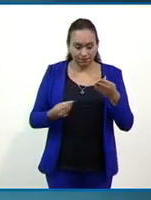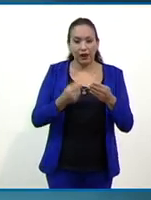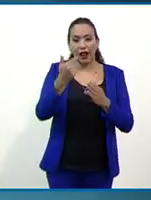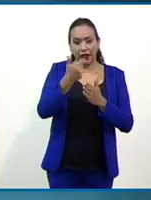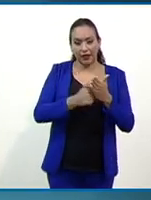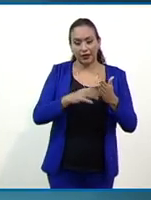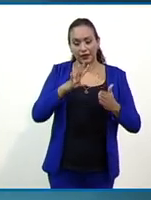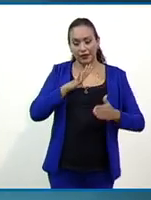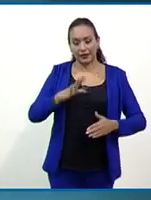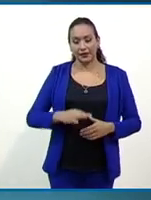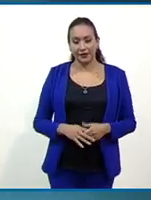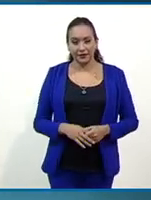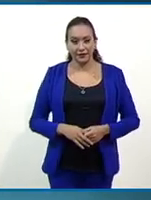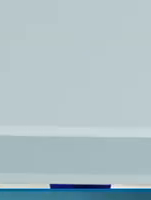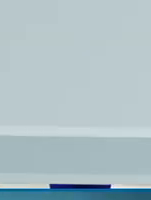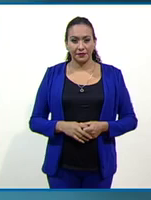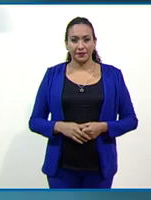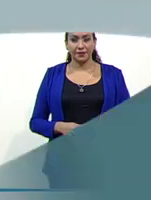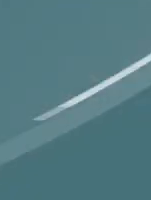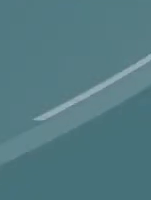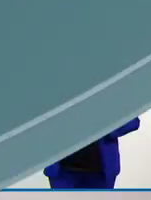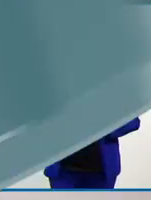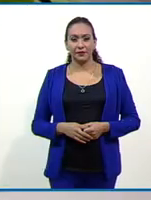interés legítimo.